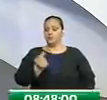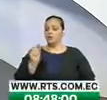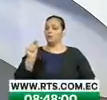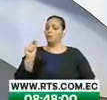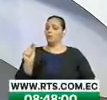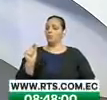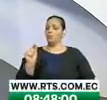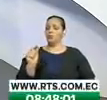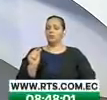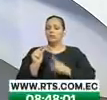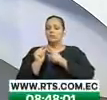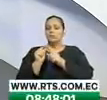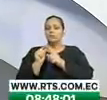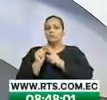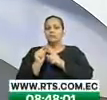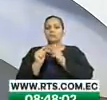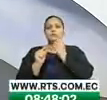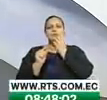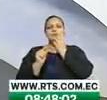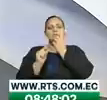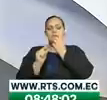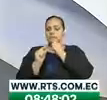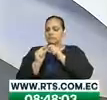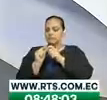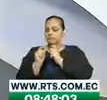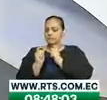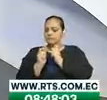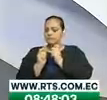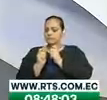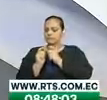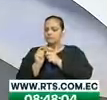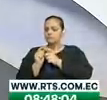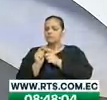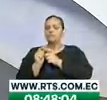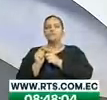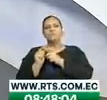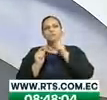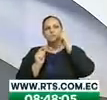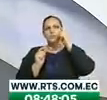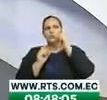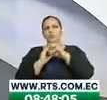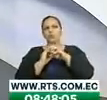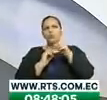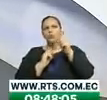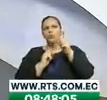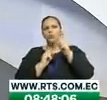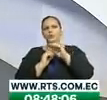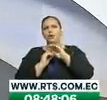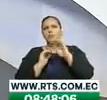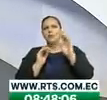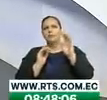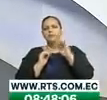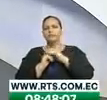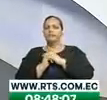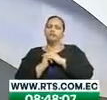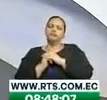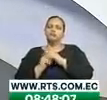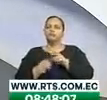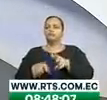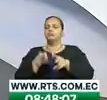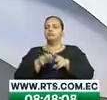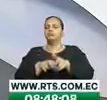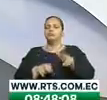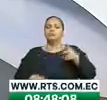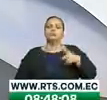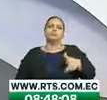es. Cuando de repente te vira para la izquierda el bus. Y ahora, no, pues si yo me tengo que ir de largo, Dios santo, ¿y ahora qué hago?